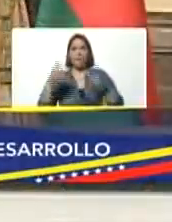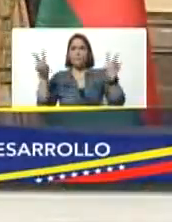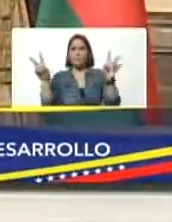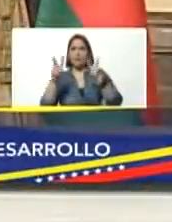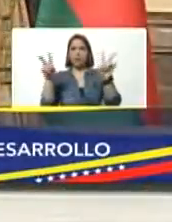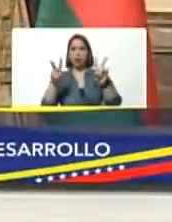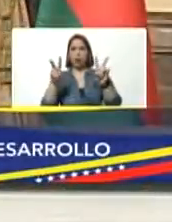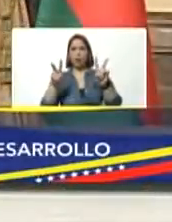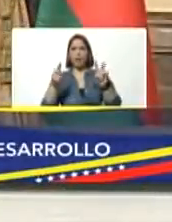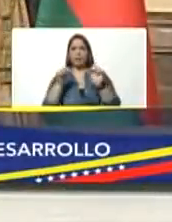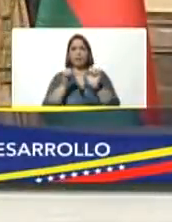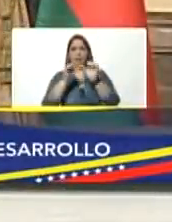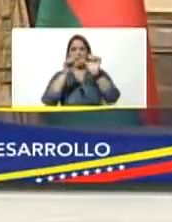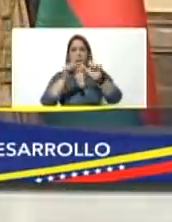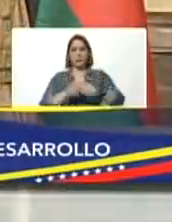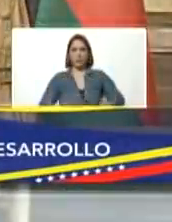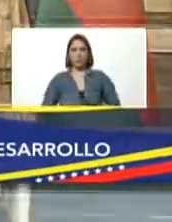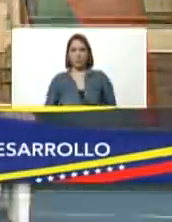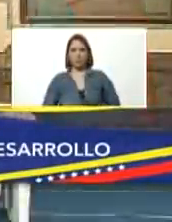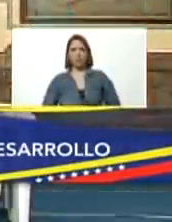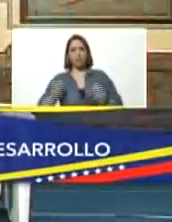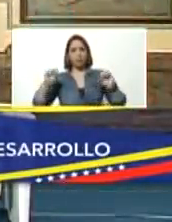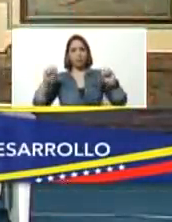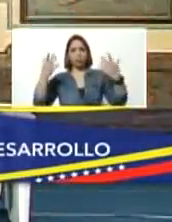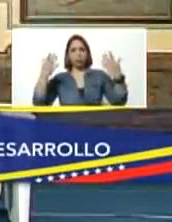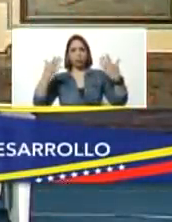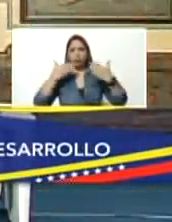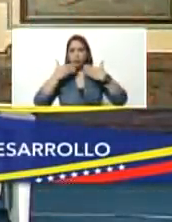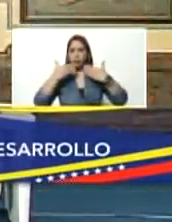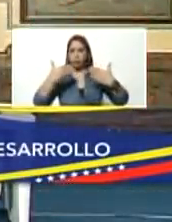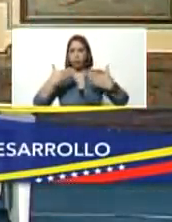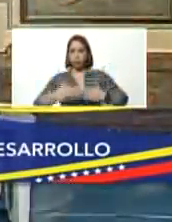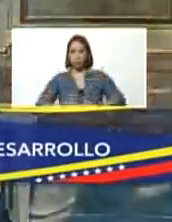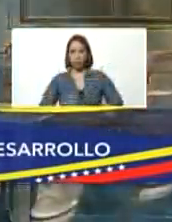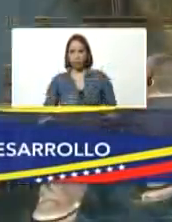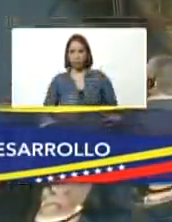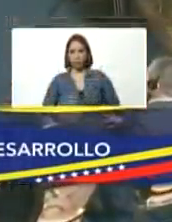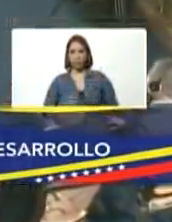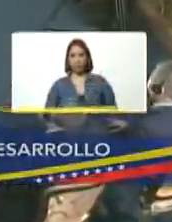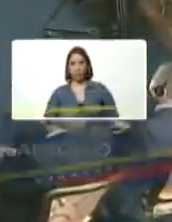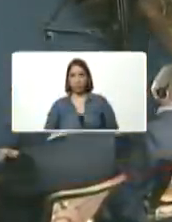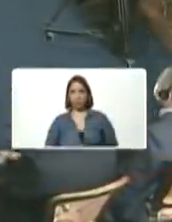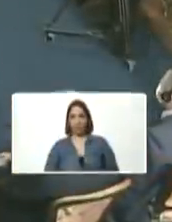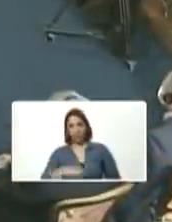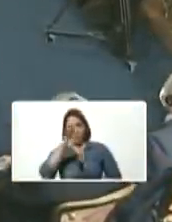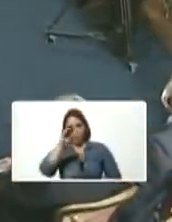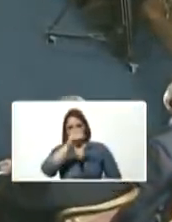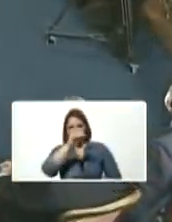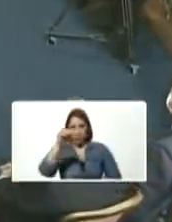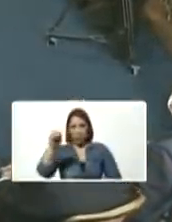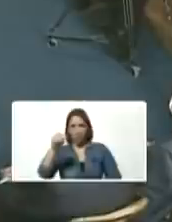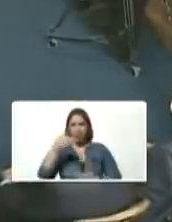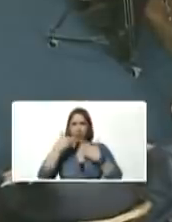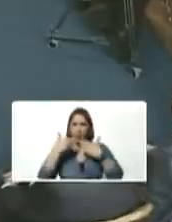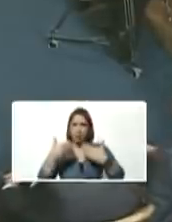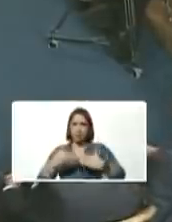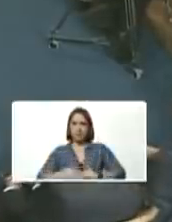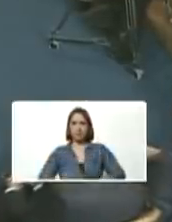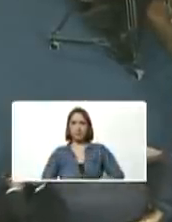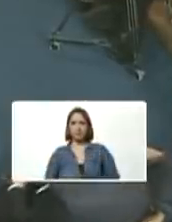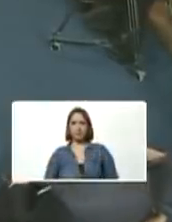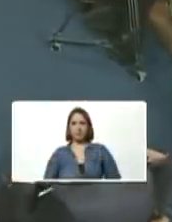victoria siempre! ¡Venceremos! Gracias. Buen viaje. Que Dios los bendiga. Muchas gracias.